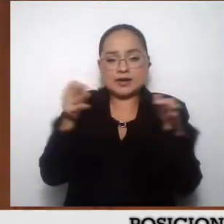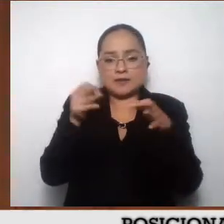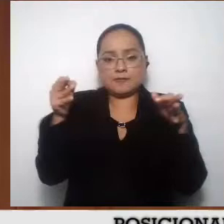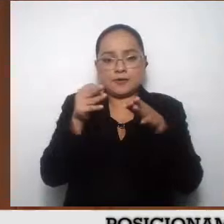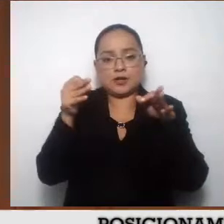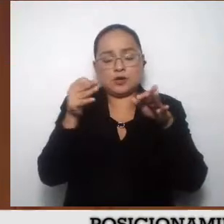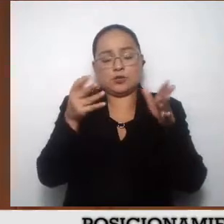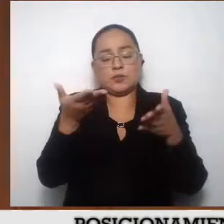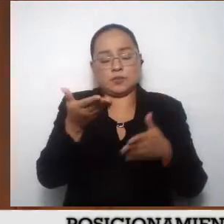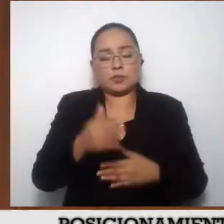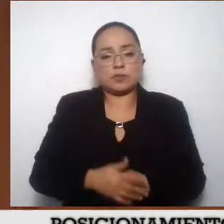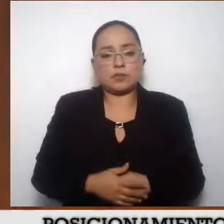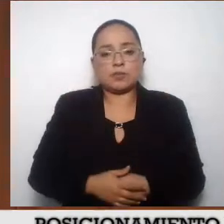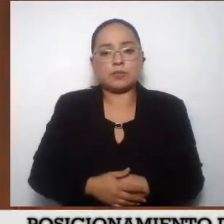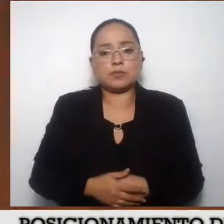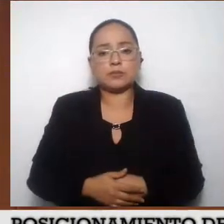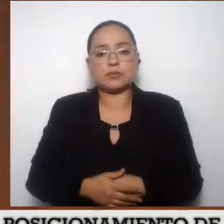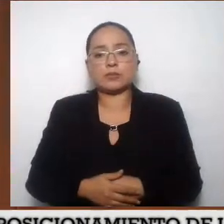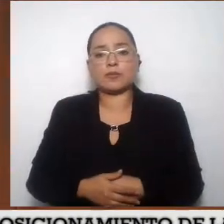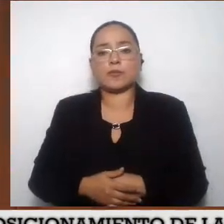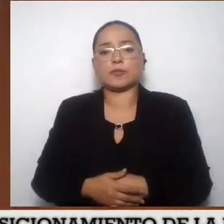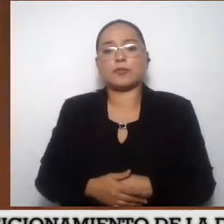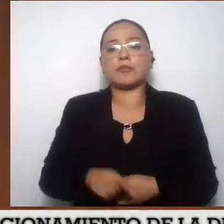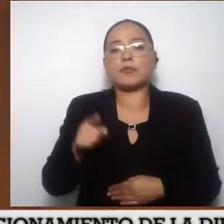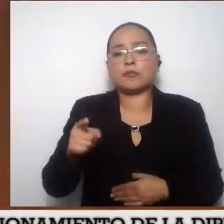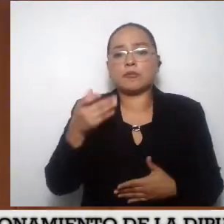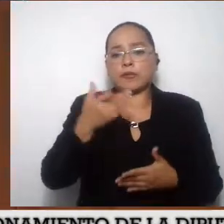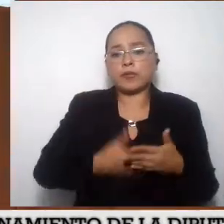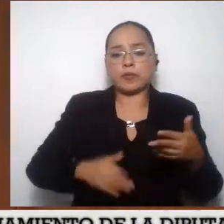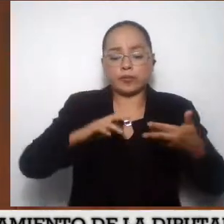Aquí podemos observar la falta de cableado.